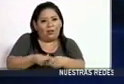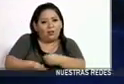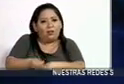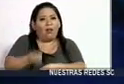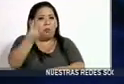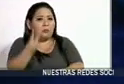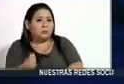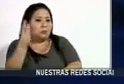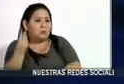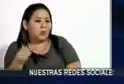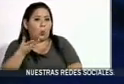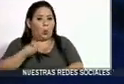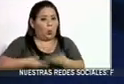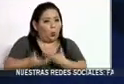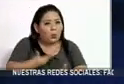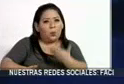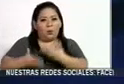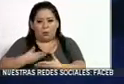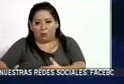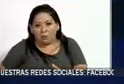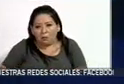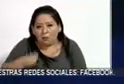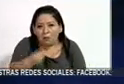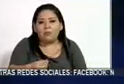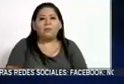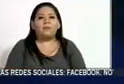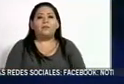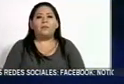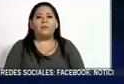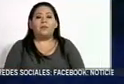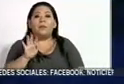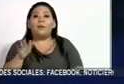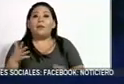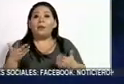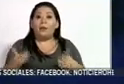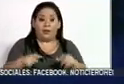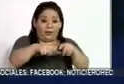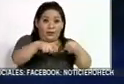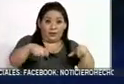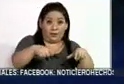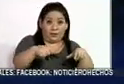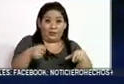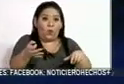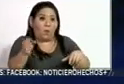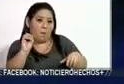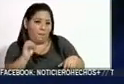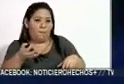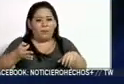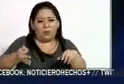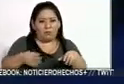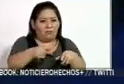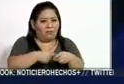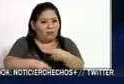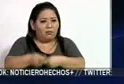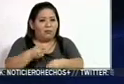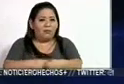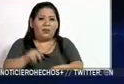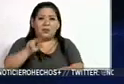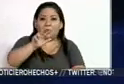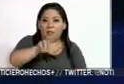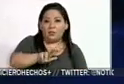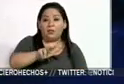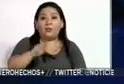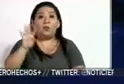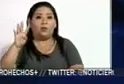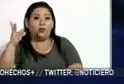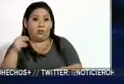nosotros tenemos que manejar la permanencia en billetes y en monedas prácticamente entre tres y cuatro días.